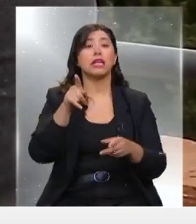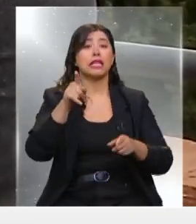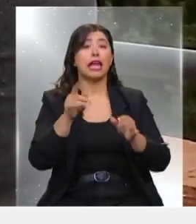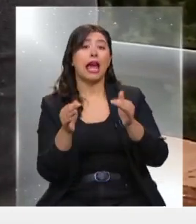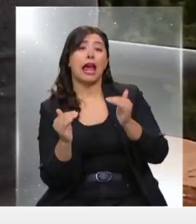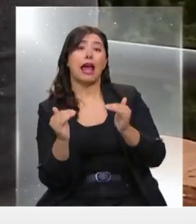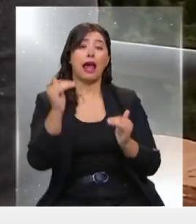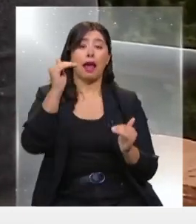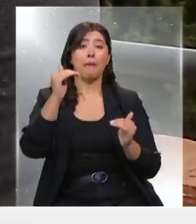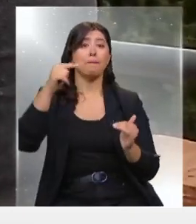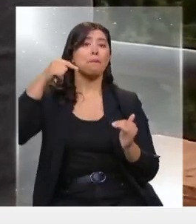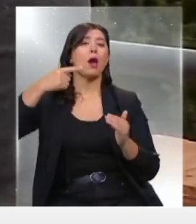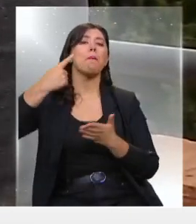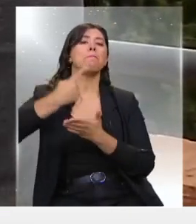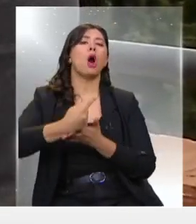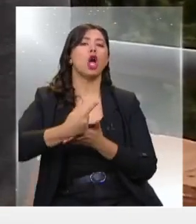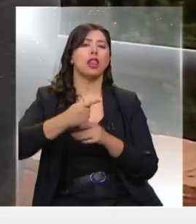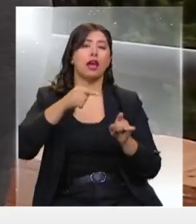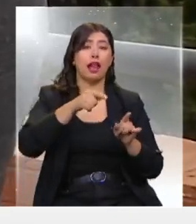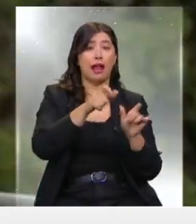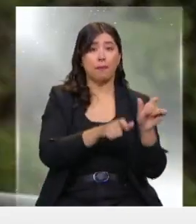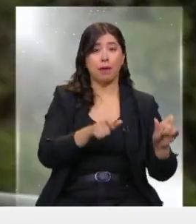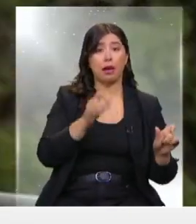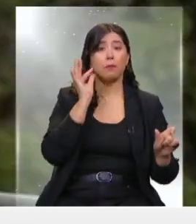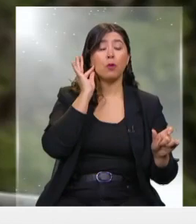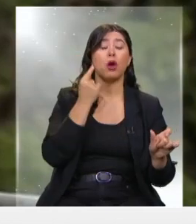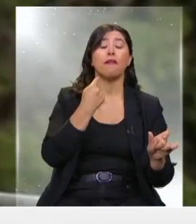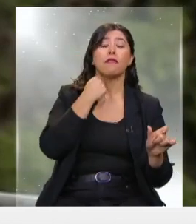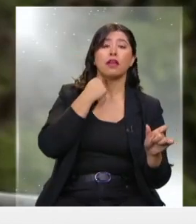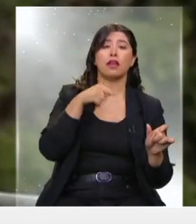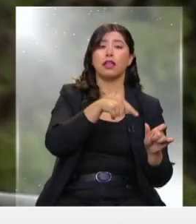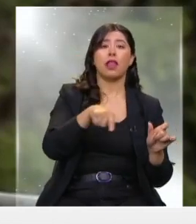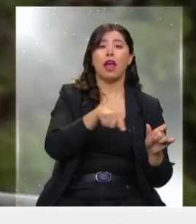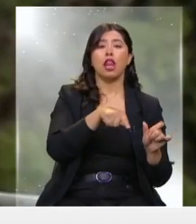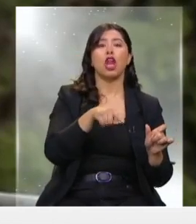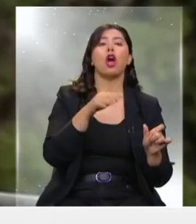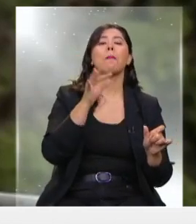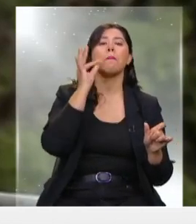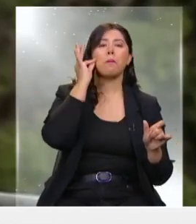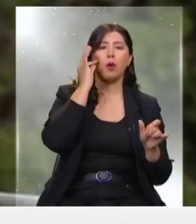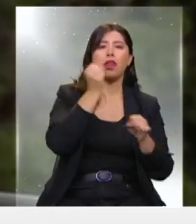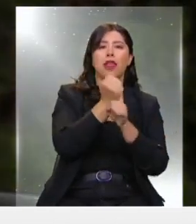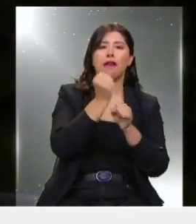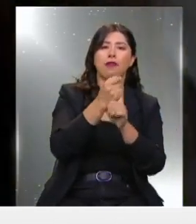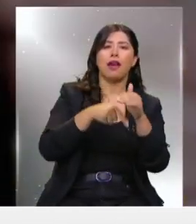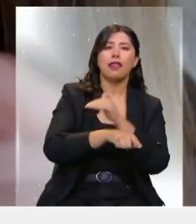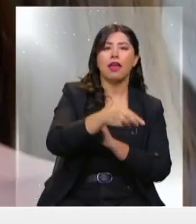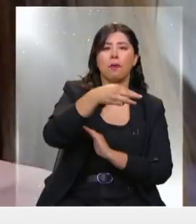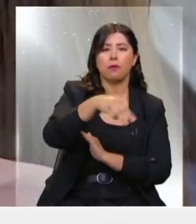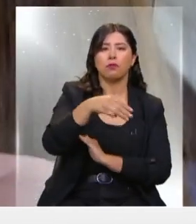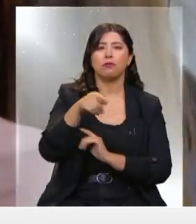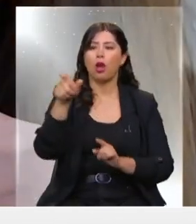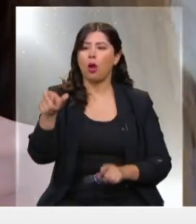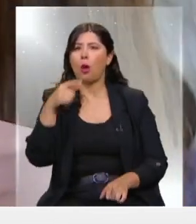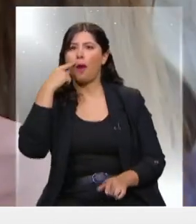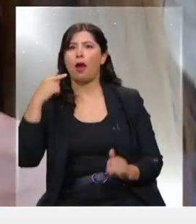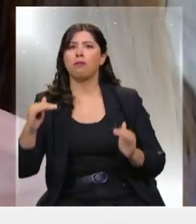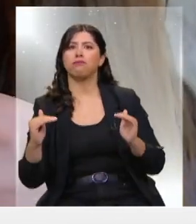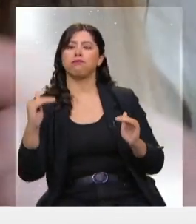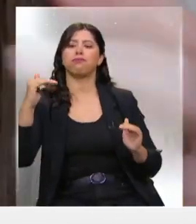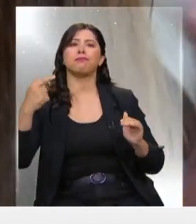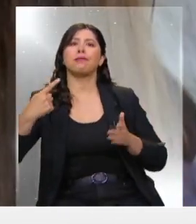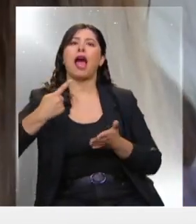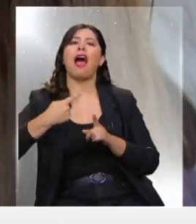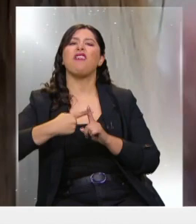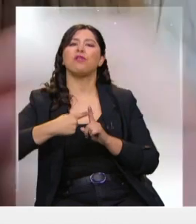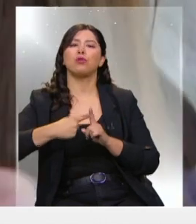y asimetría entre el denunciado y las víctimas, que por regla general las víctimas son mujeres que trabajan en la municipalidad. Es trabajadora del municipio